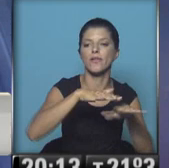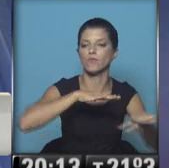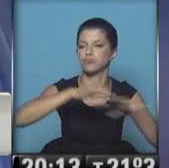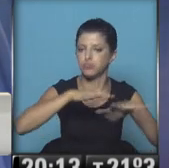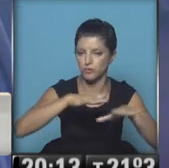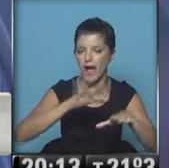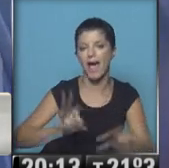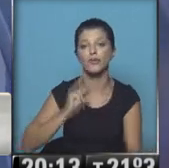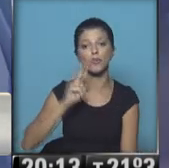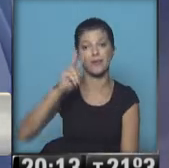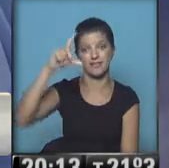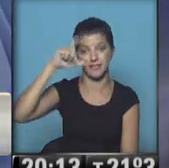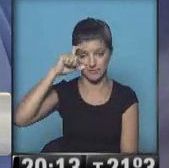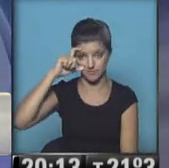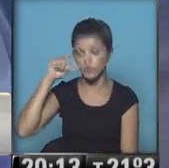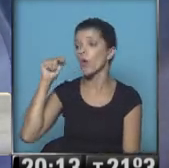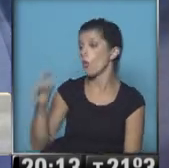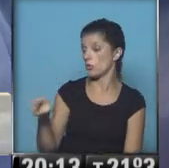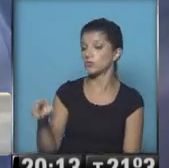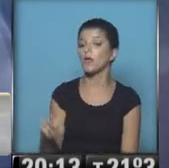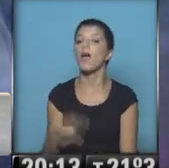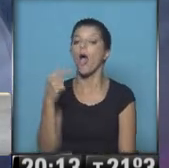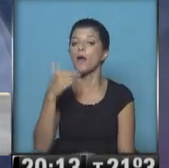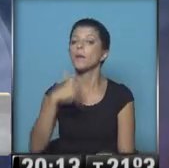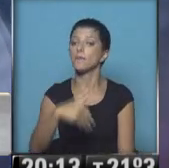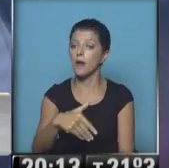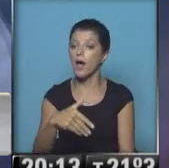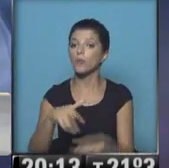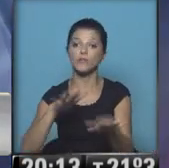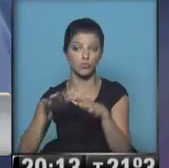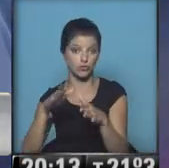terremoto del 2010. Ahora, vos que sos geólogo, ¿tenemos un quinto cerca para que haga lo mismo?